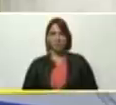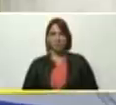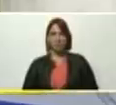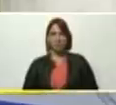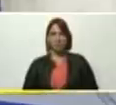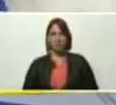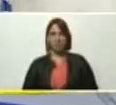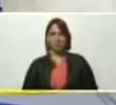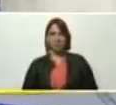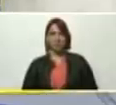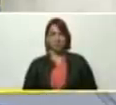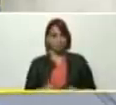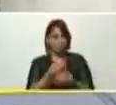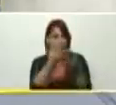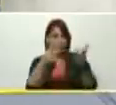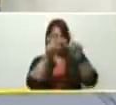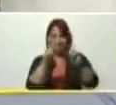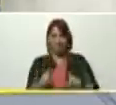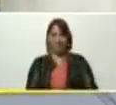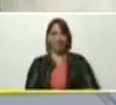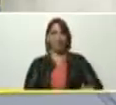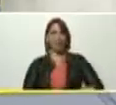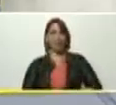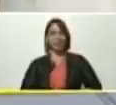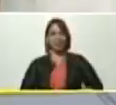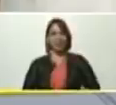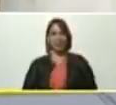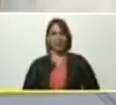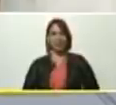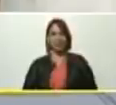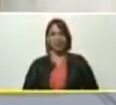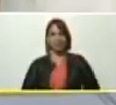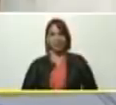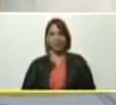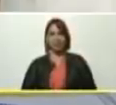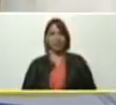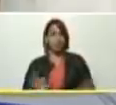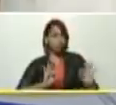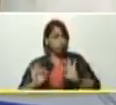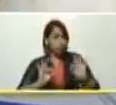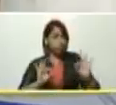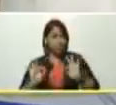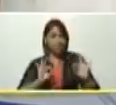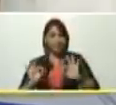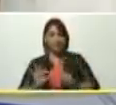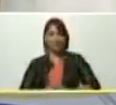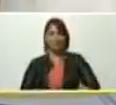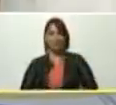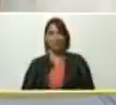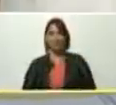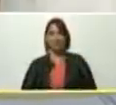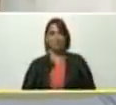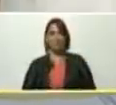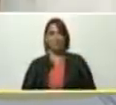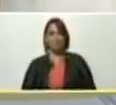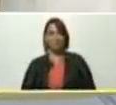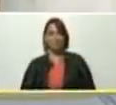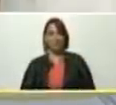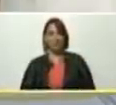Ahí están las pruebas. Lo declara con lujo de detalles,